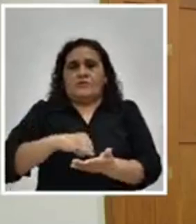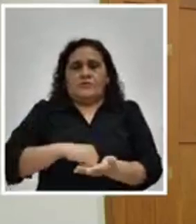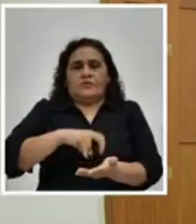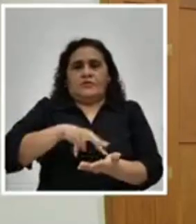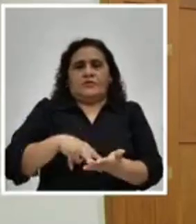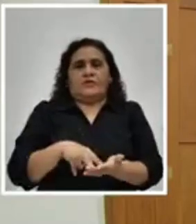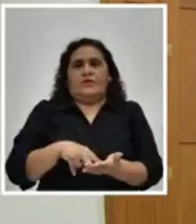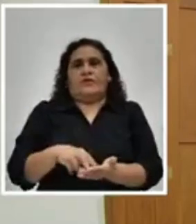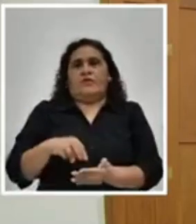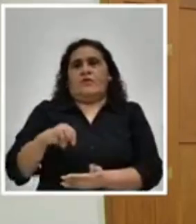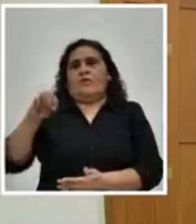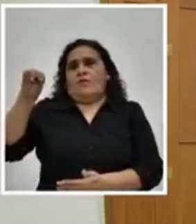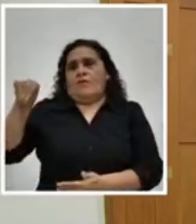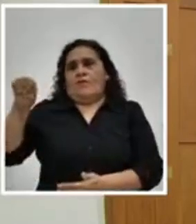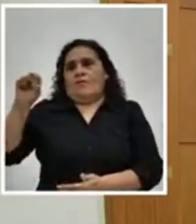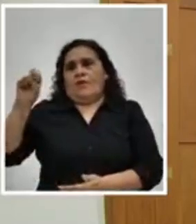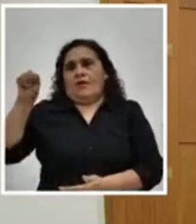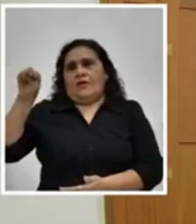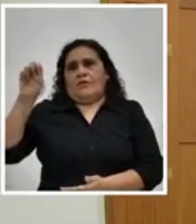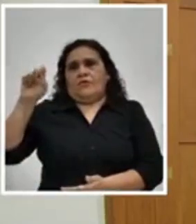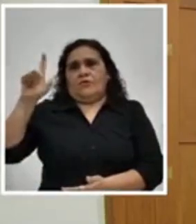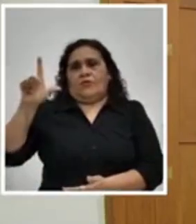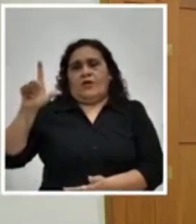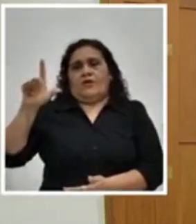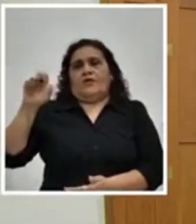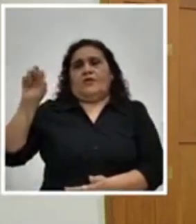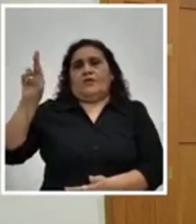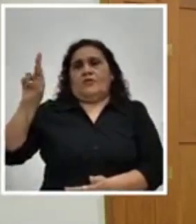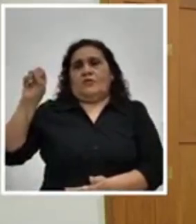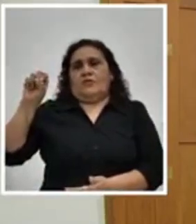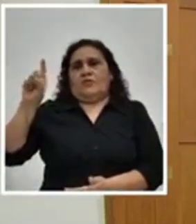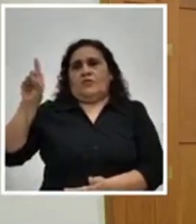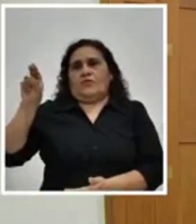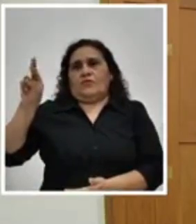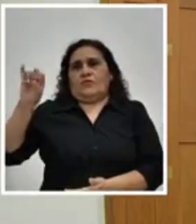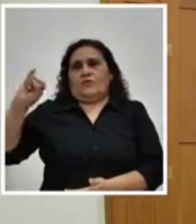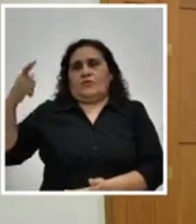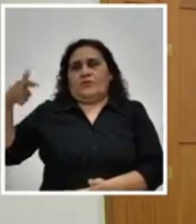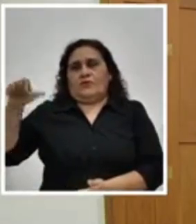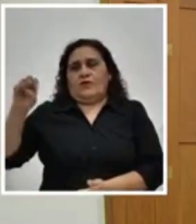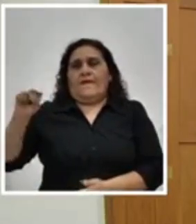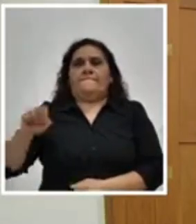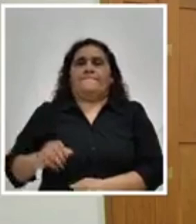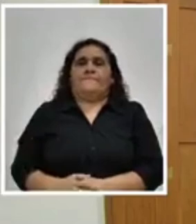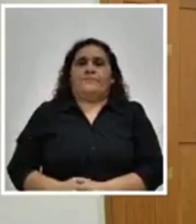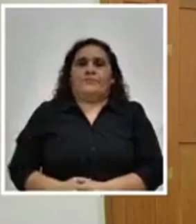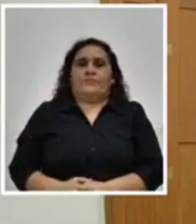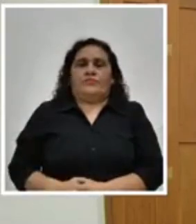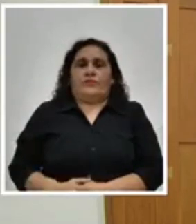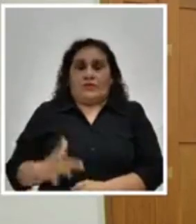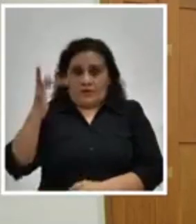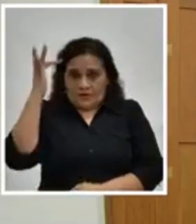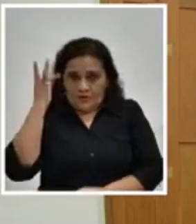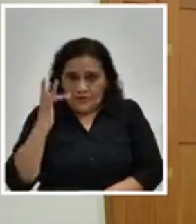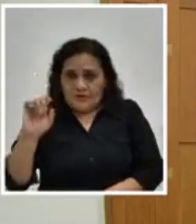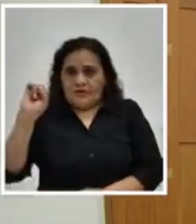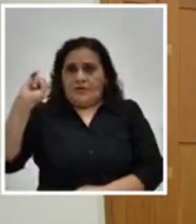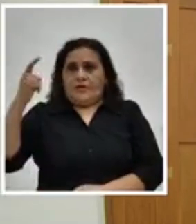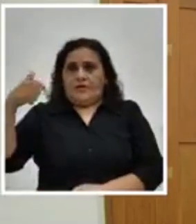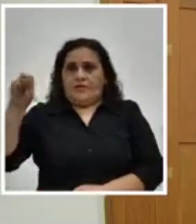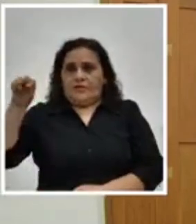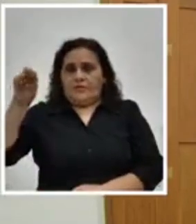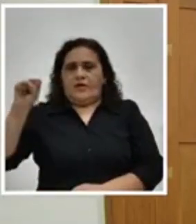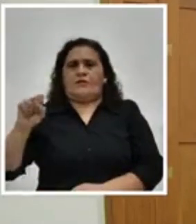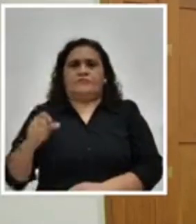Rodríguez Peón. En San Ignacio se han realizado mejoras en el campo de fútbol, también se